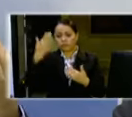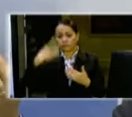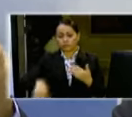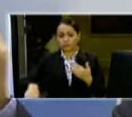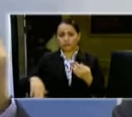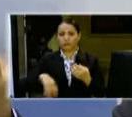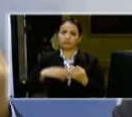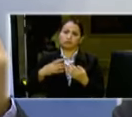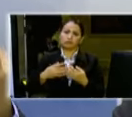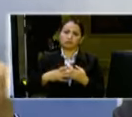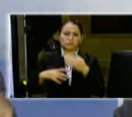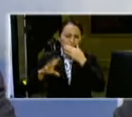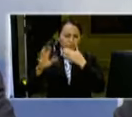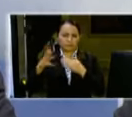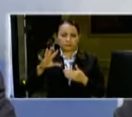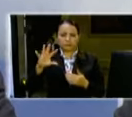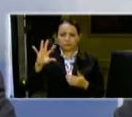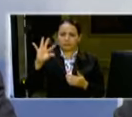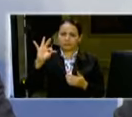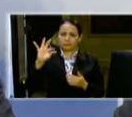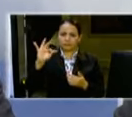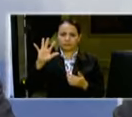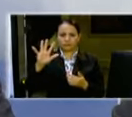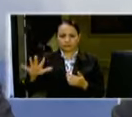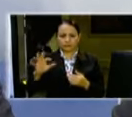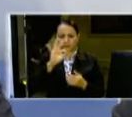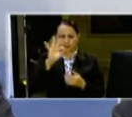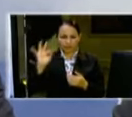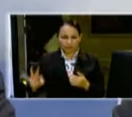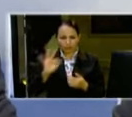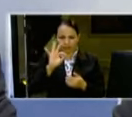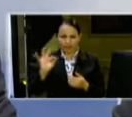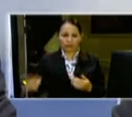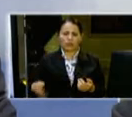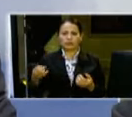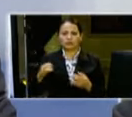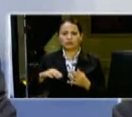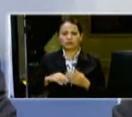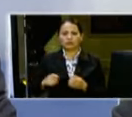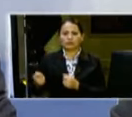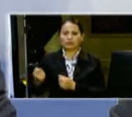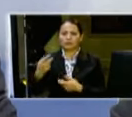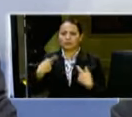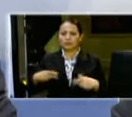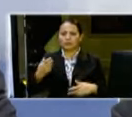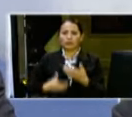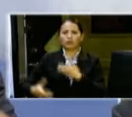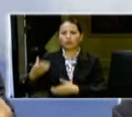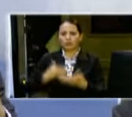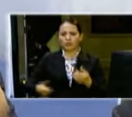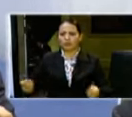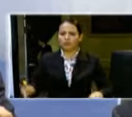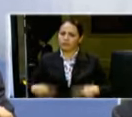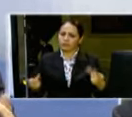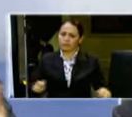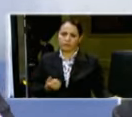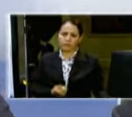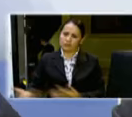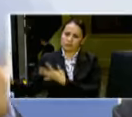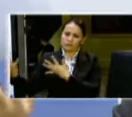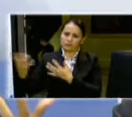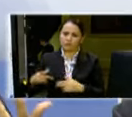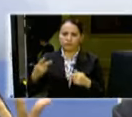2/3 partes del Producto Interno Bruto de este país están directamente relacionadas a las importaciones y exportaciones de México, es decir, a nuestra relación con el